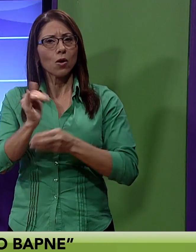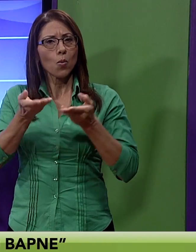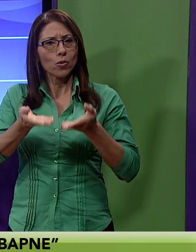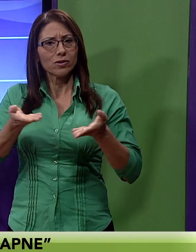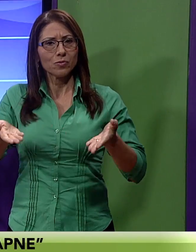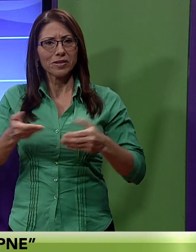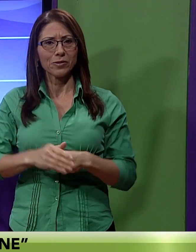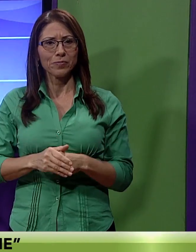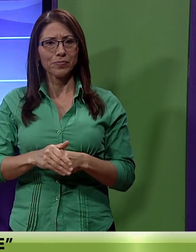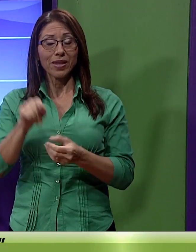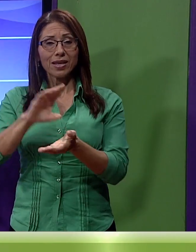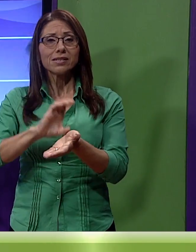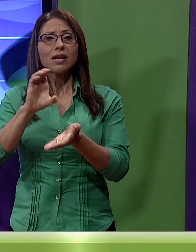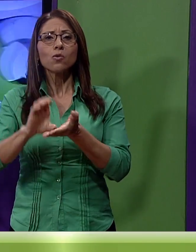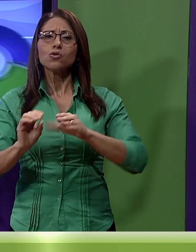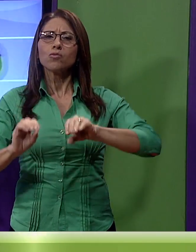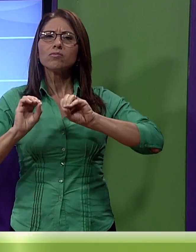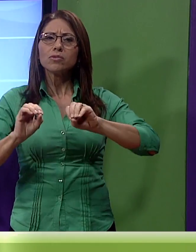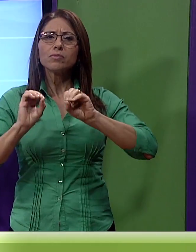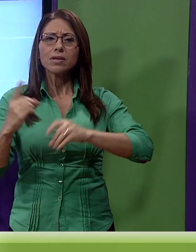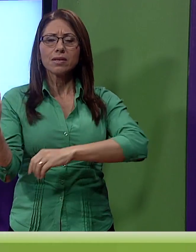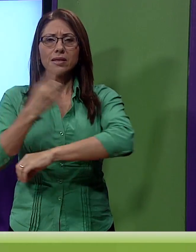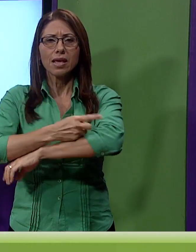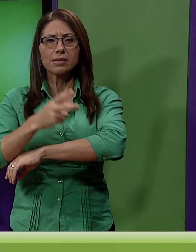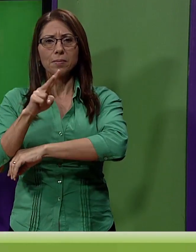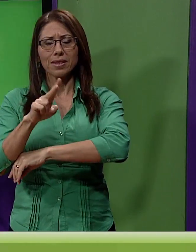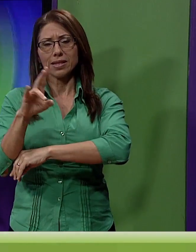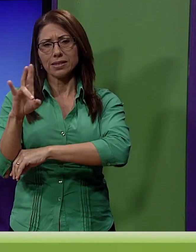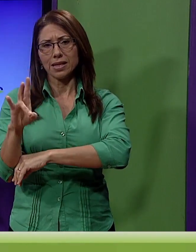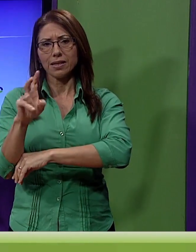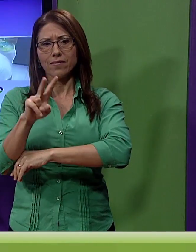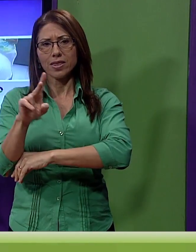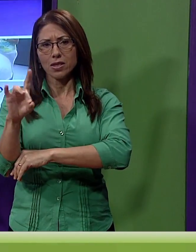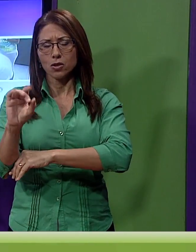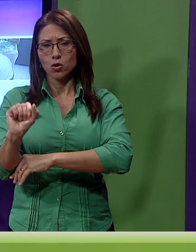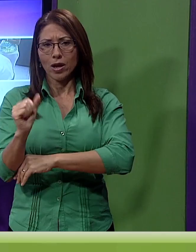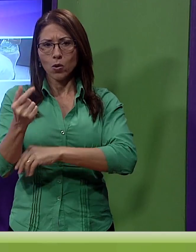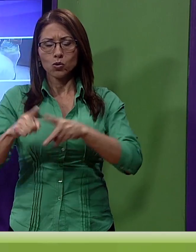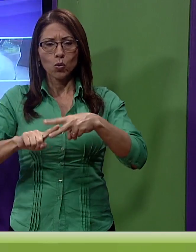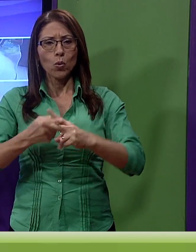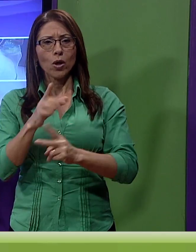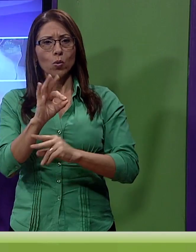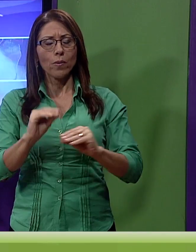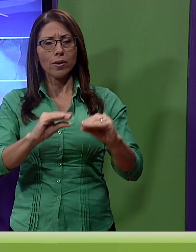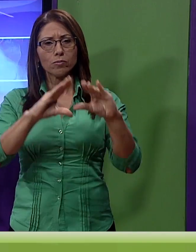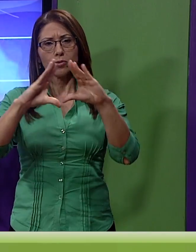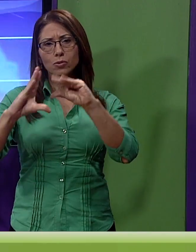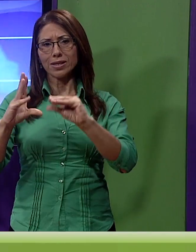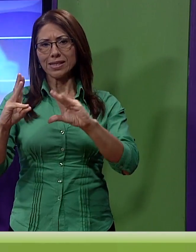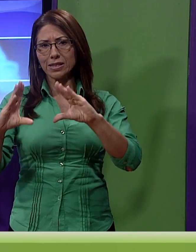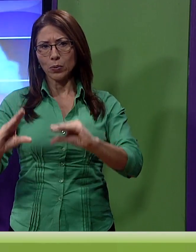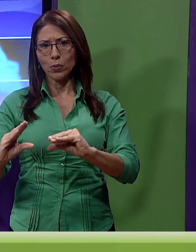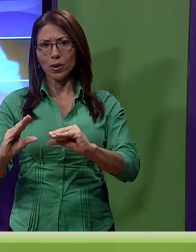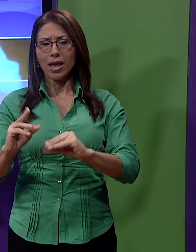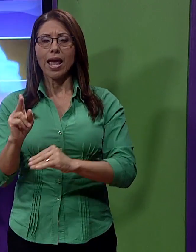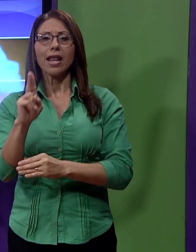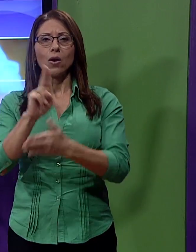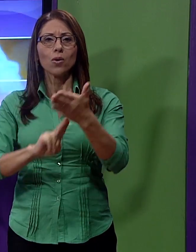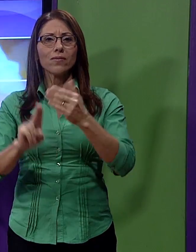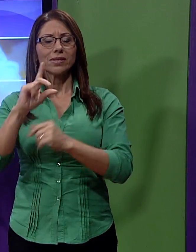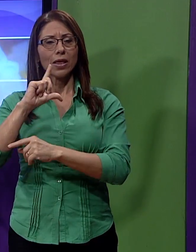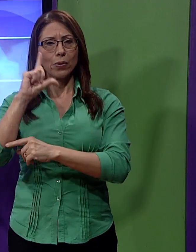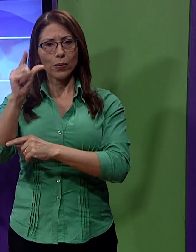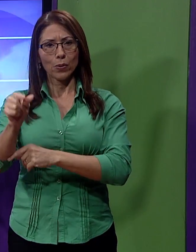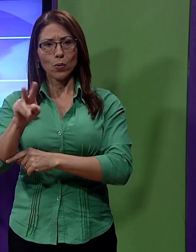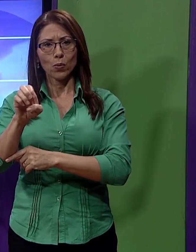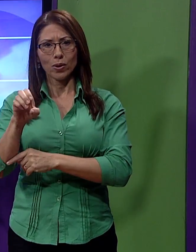instrumento. El curso se desarrollará los días 27 y 28 de agosto, de 9 a.m. a 6 p.m. en la Universidad Estatal a